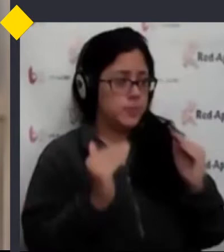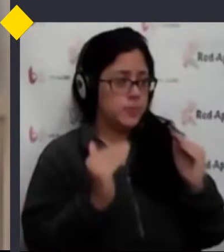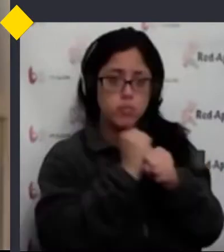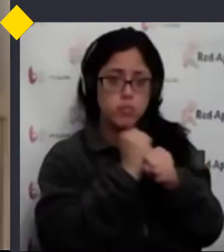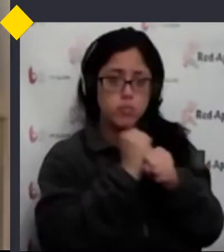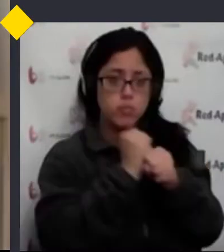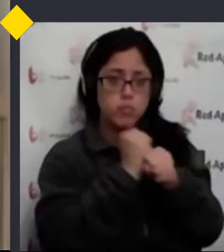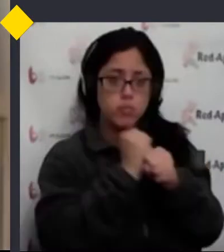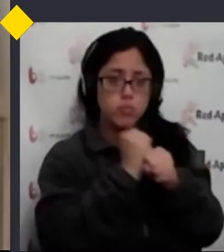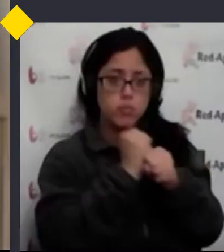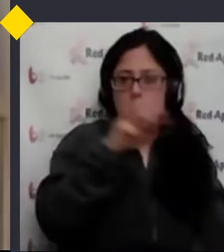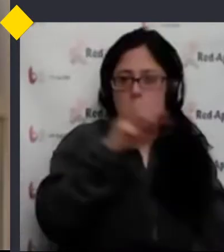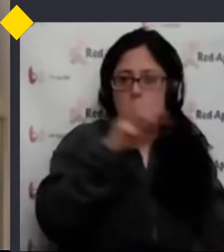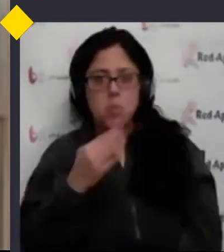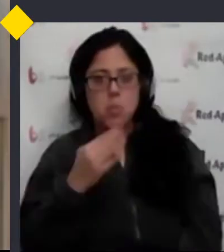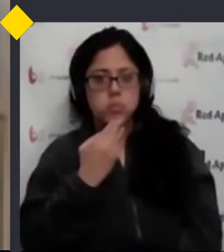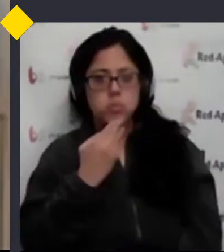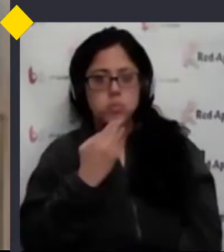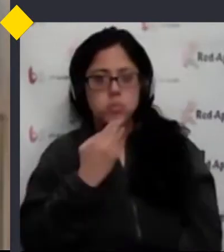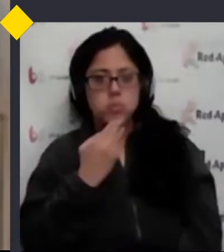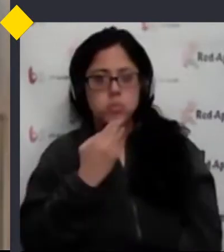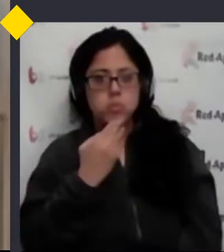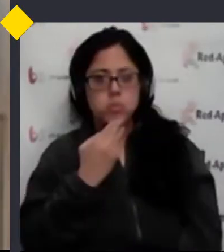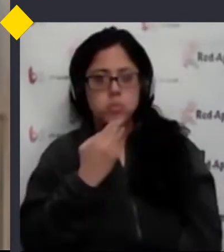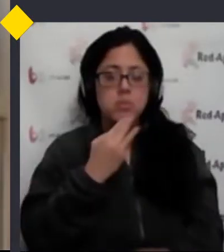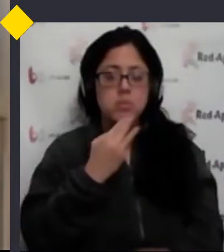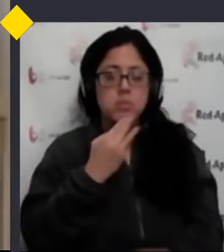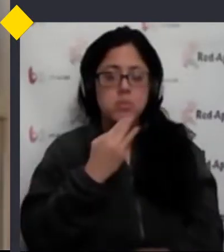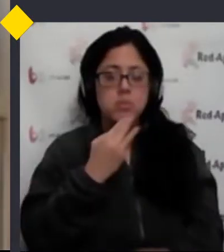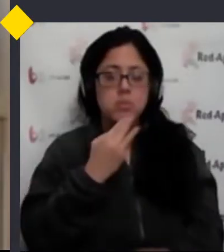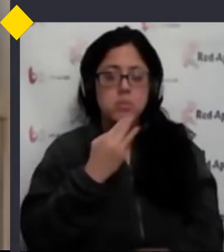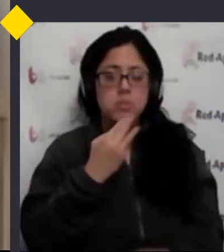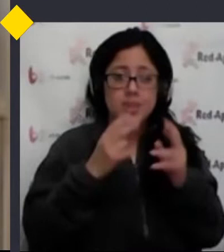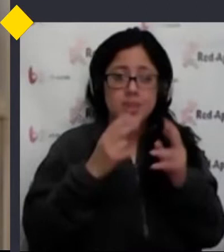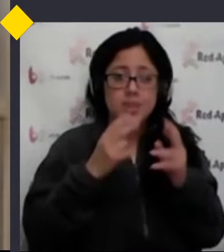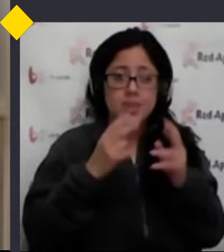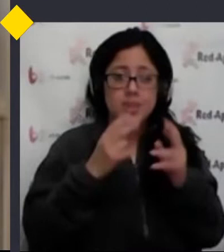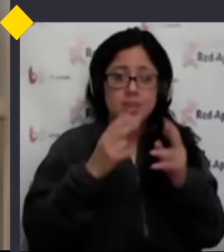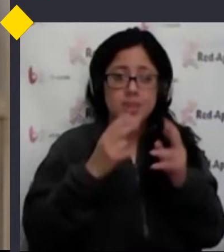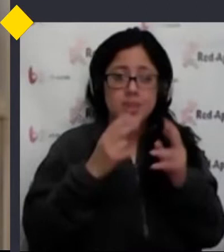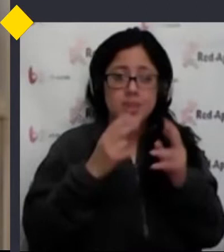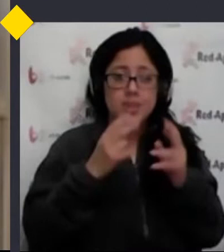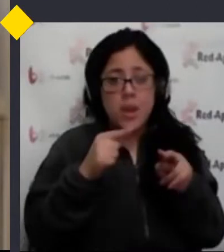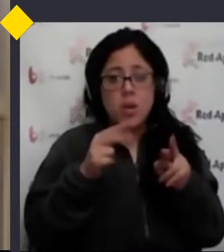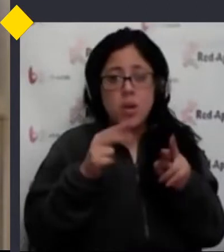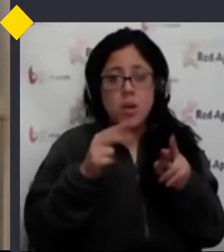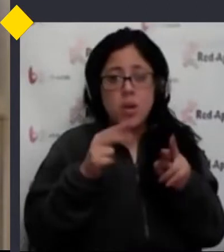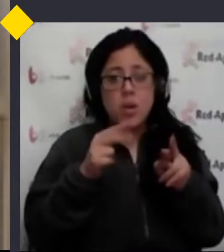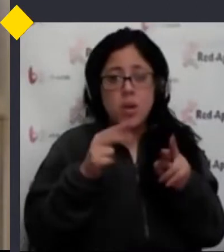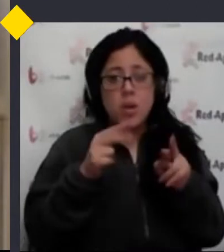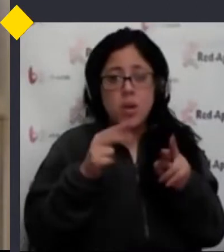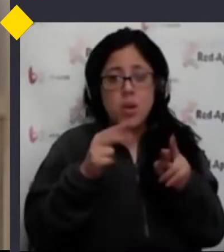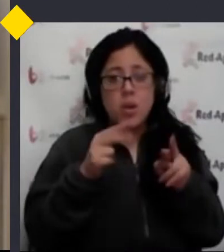para madres, si bien no de forma tan absoluta como estamos ahora viéndolo en pandemia, sí que se mantenga de forma